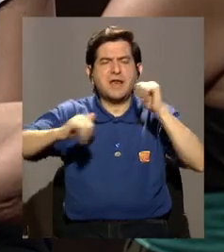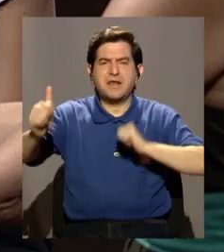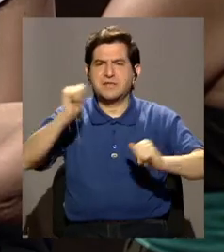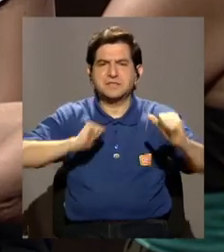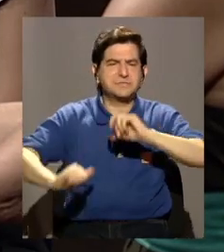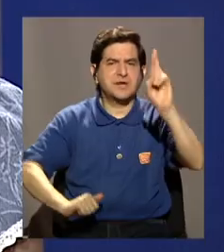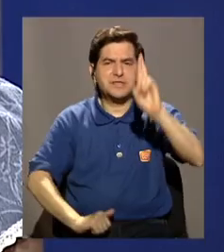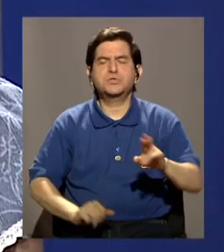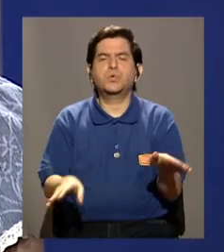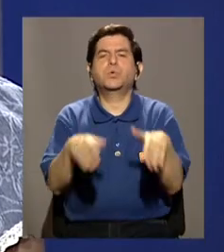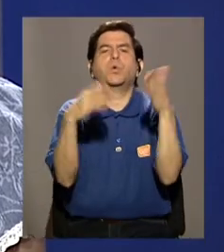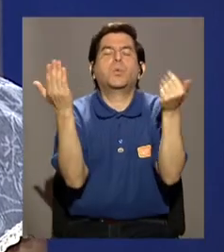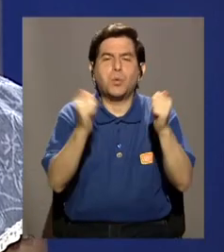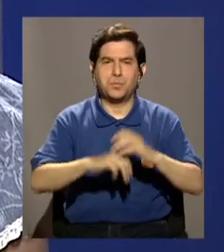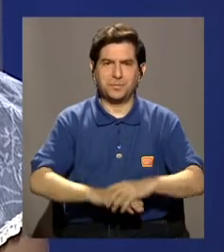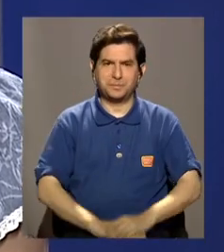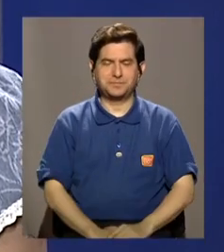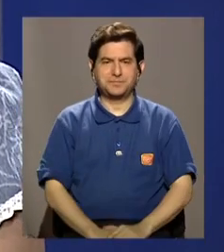costarricense